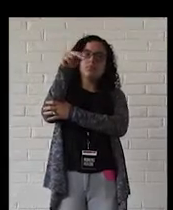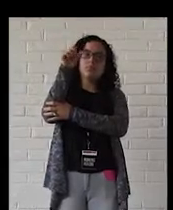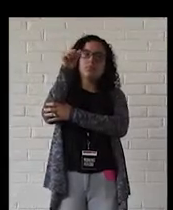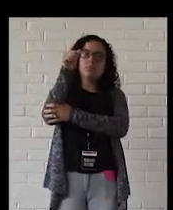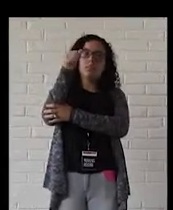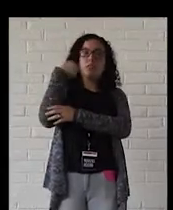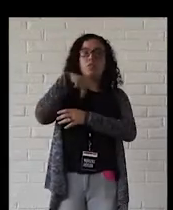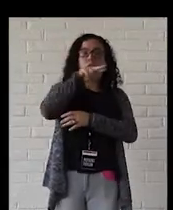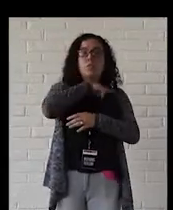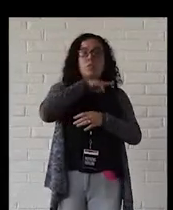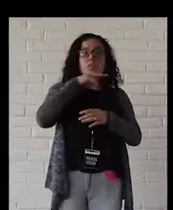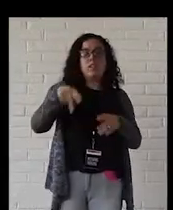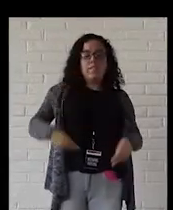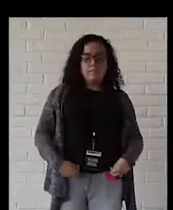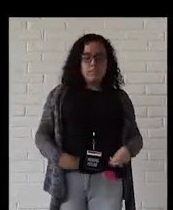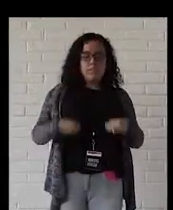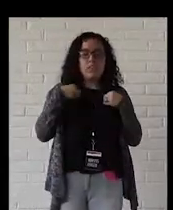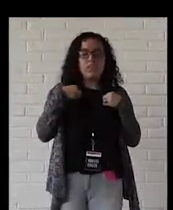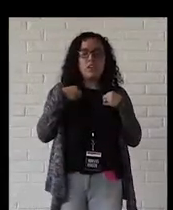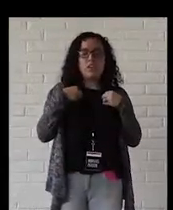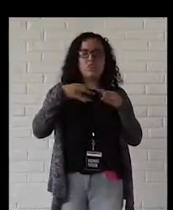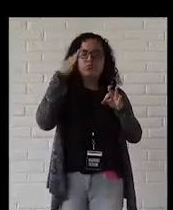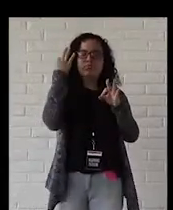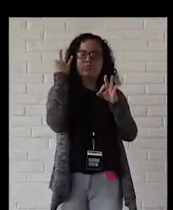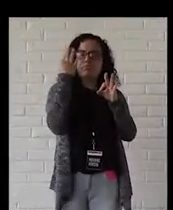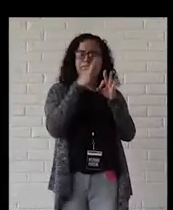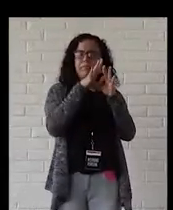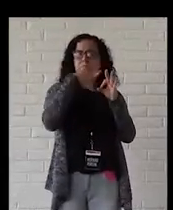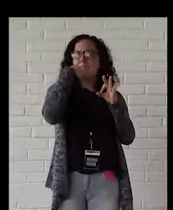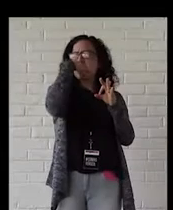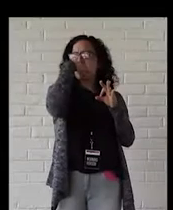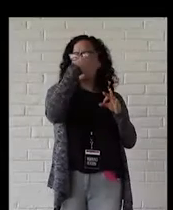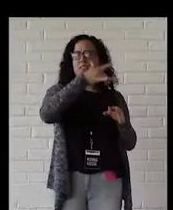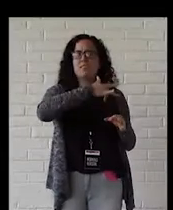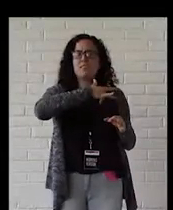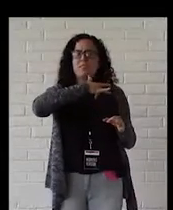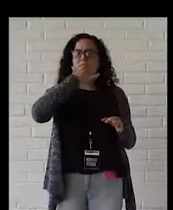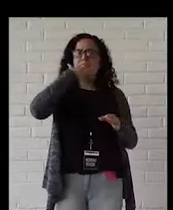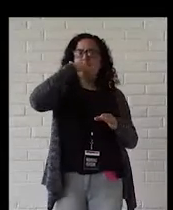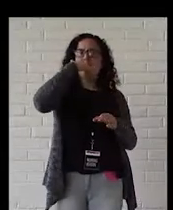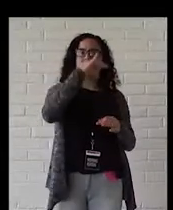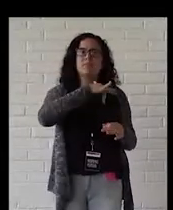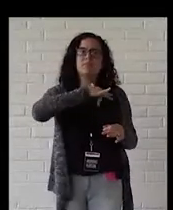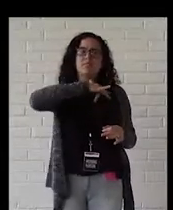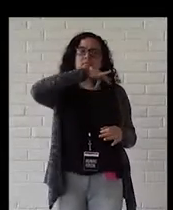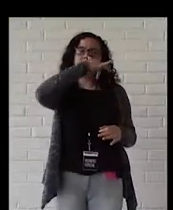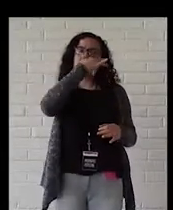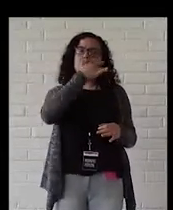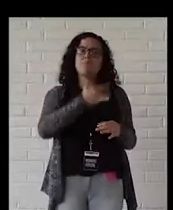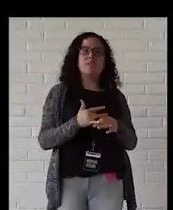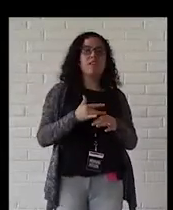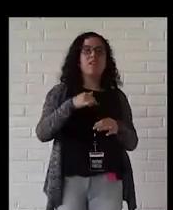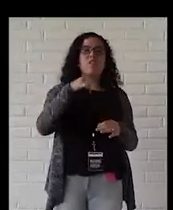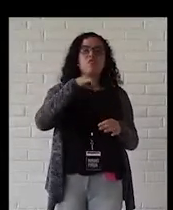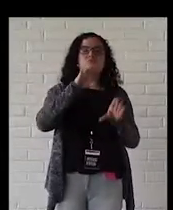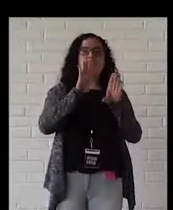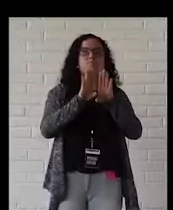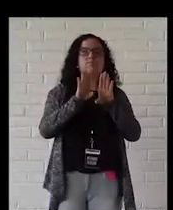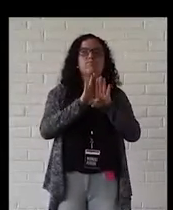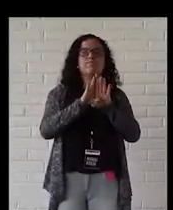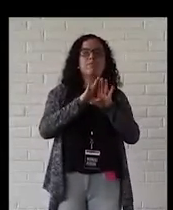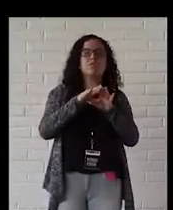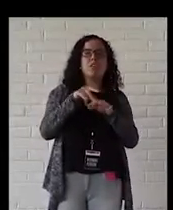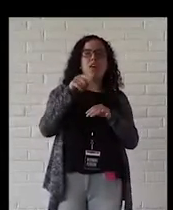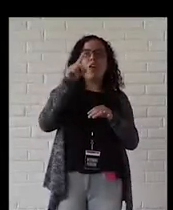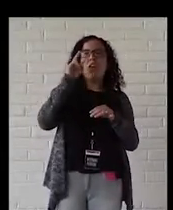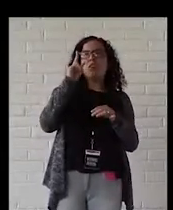hemos sentido completos, muy realizados. Igual puede ser cuando estás enamorado, o cuando alguien te inspira muchísimo, o en un viaje,